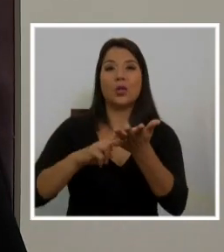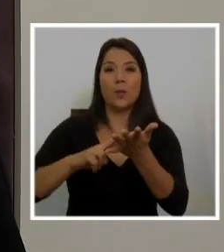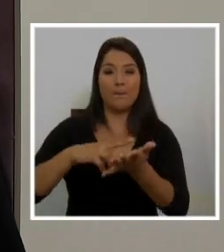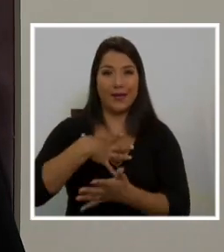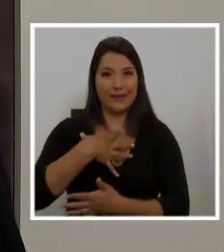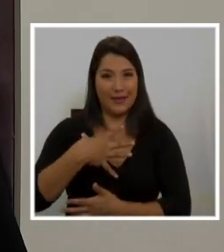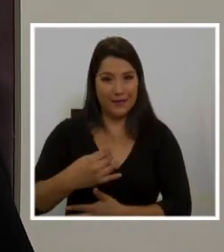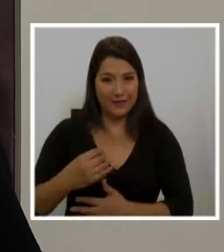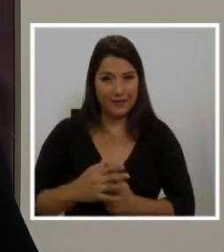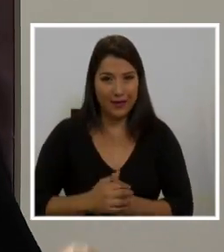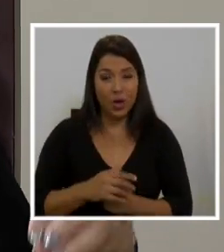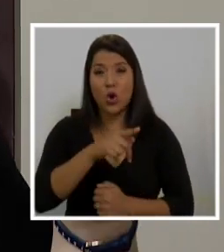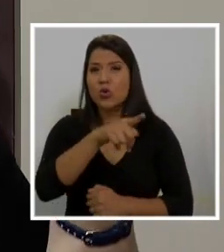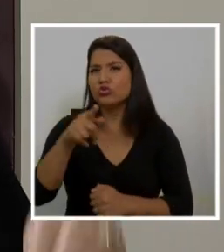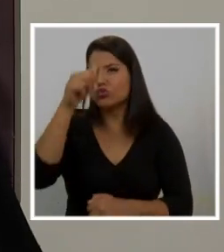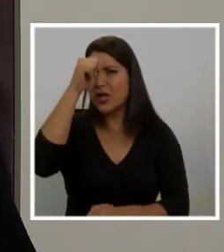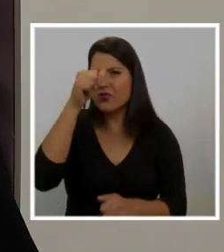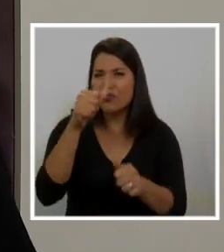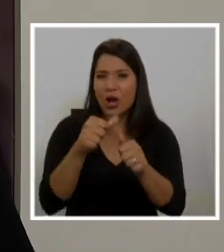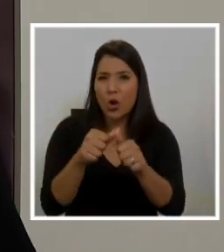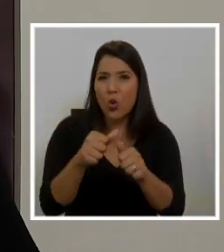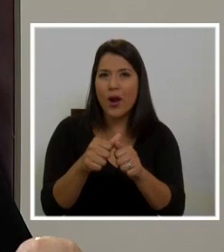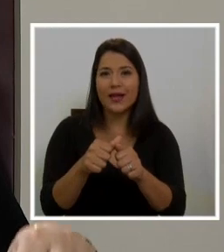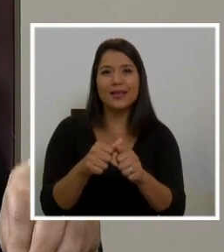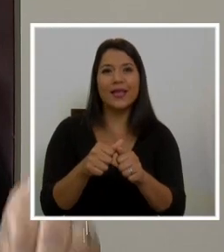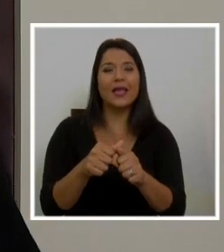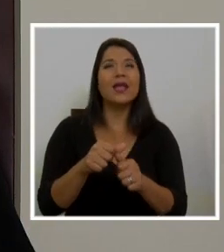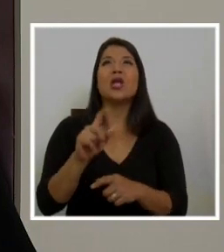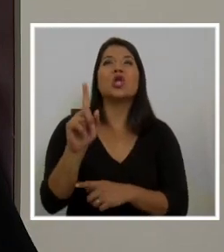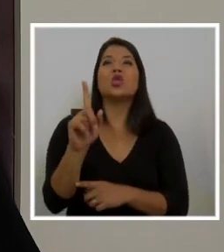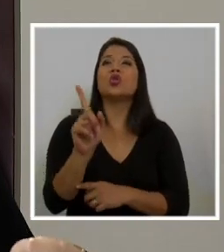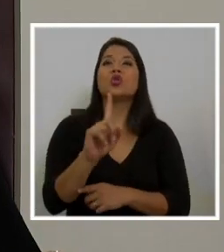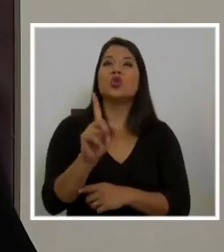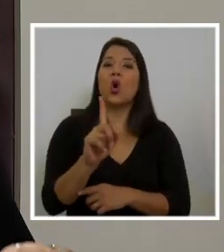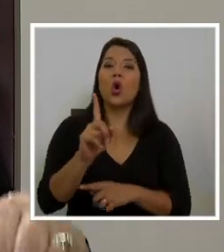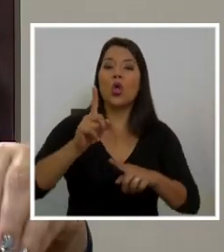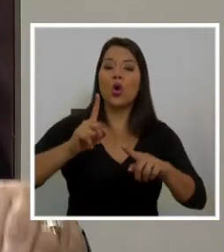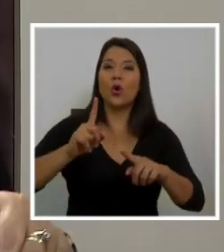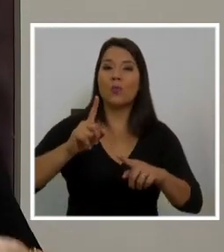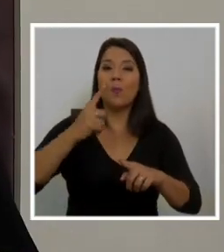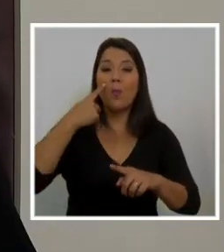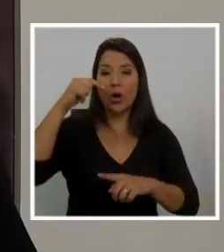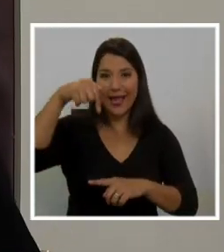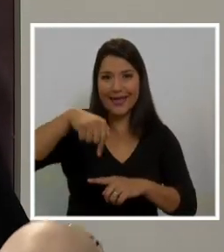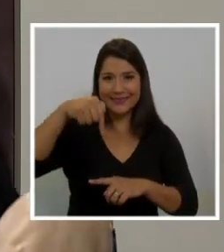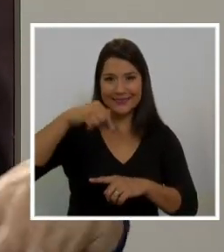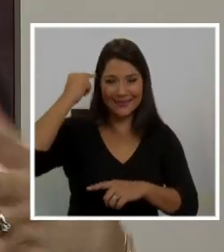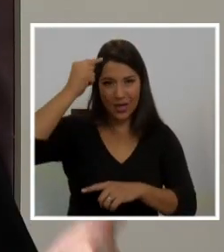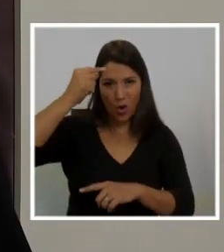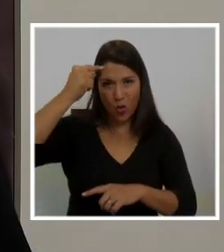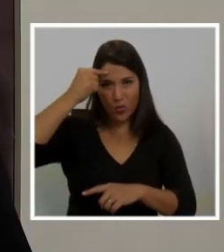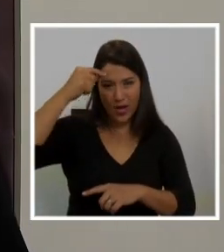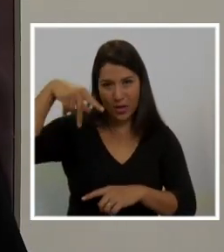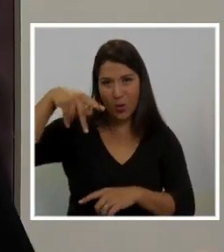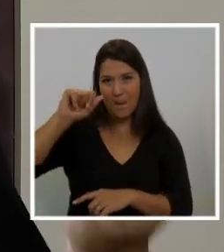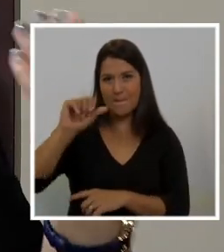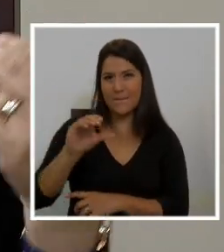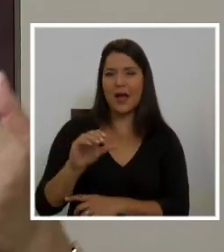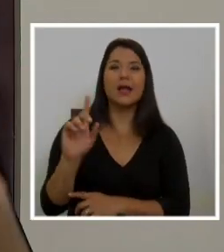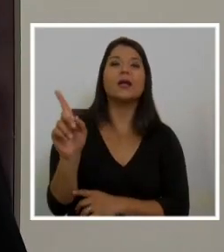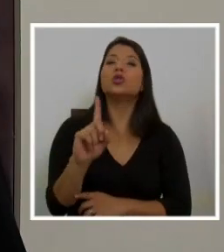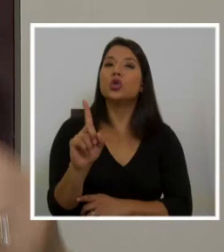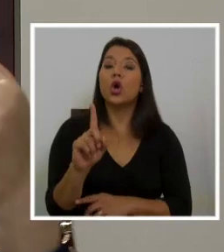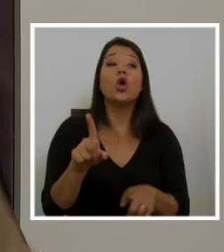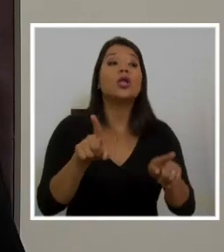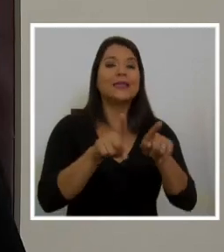que no es un tema de este gobierno, ¿verdad?, o de esta administración, sino que don Carlos Avendaño, que